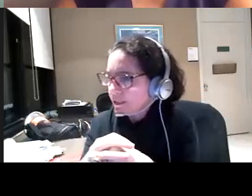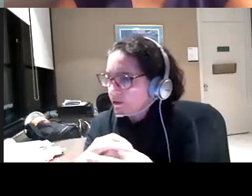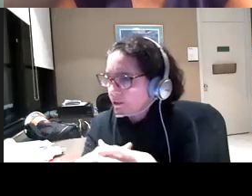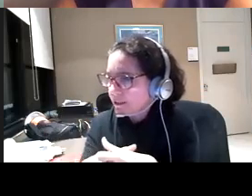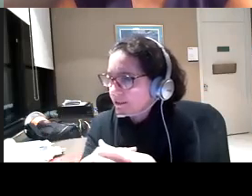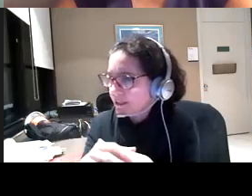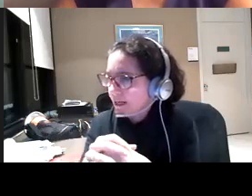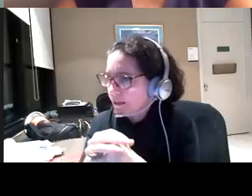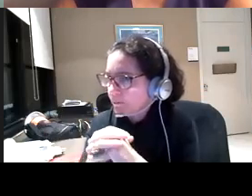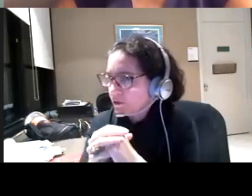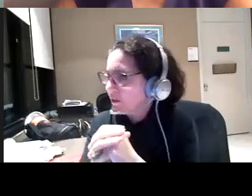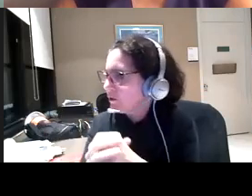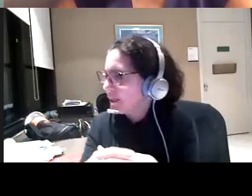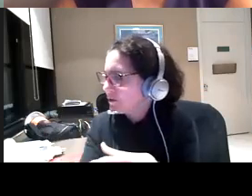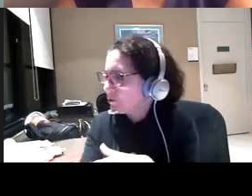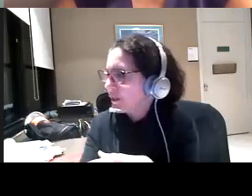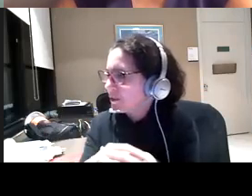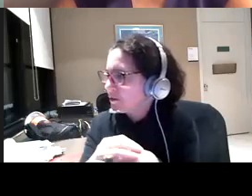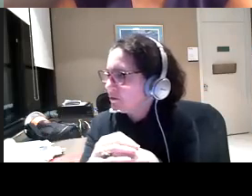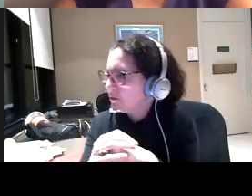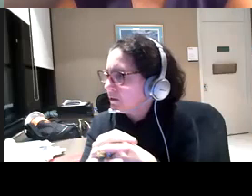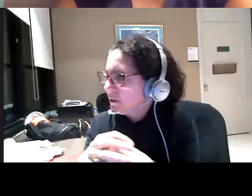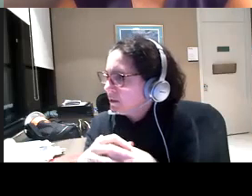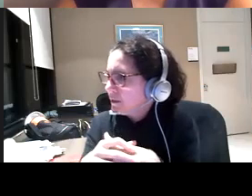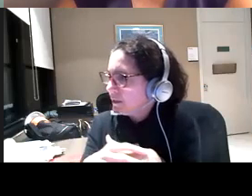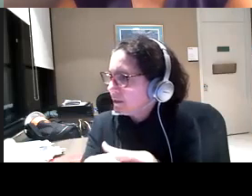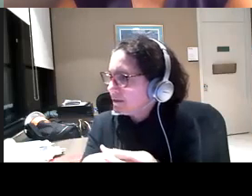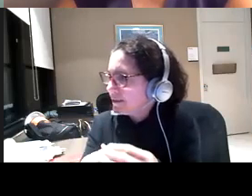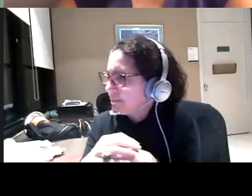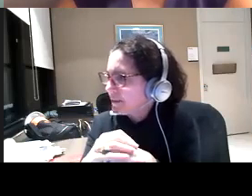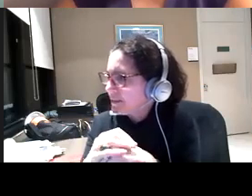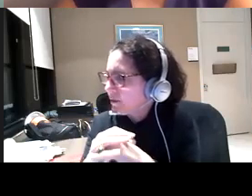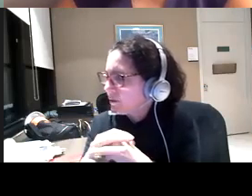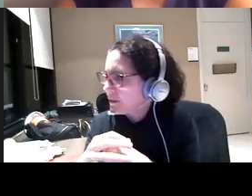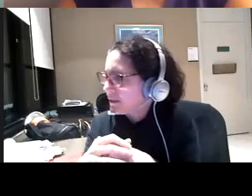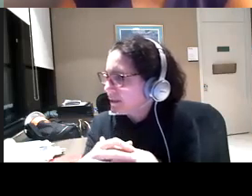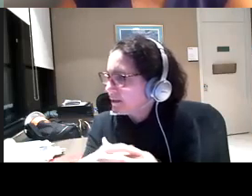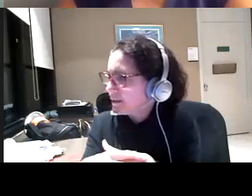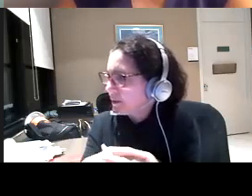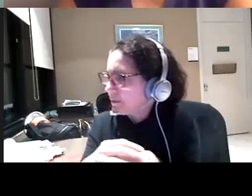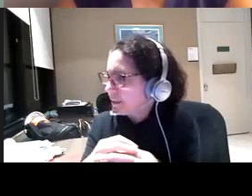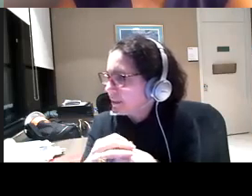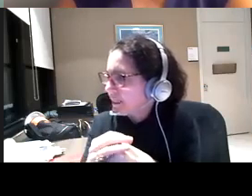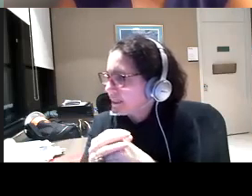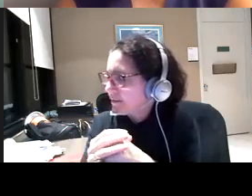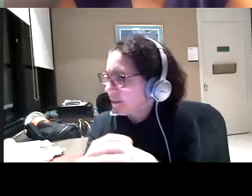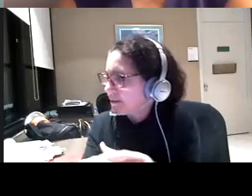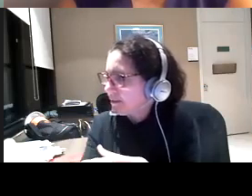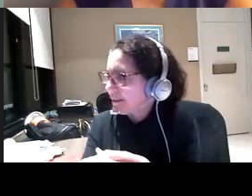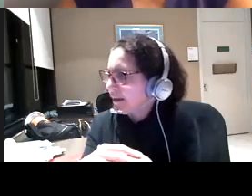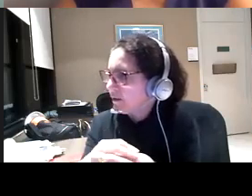dos sesiones ya posterior a su graduación. ¿Se ha pensado en si se permitiría